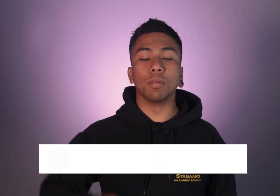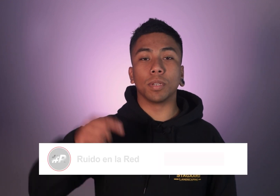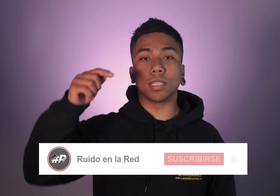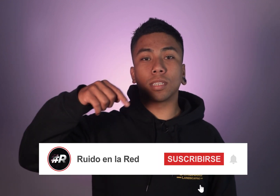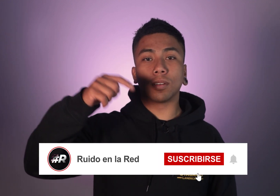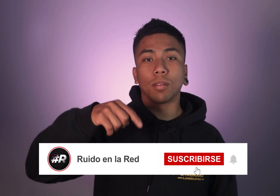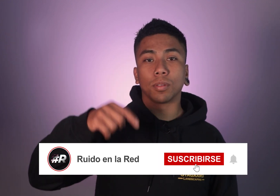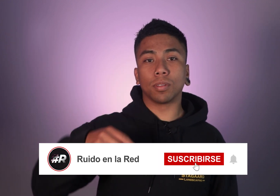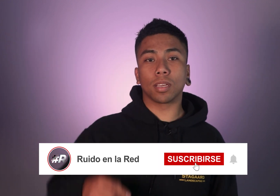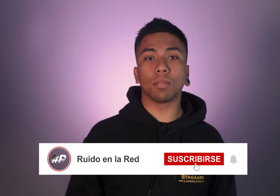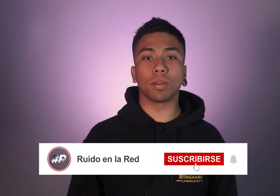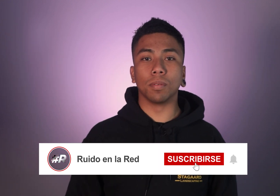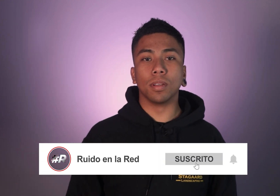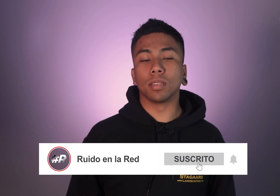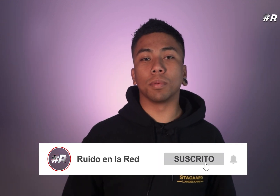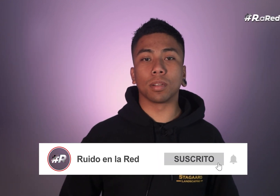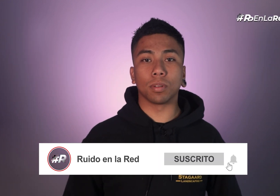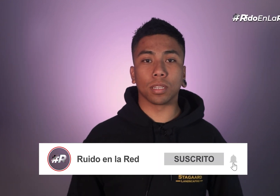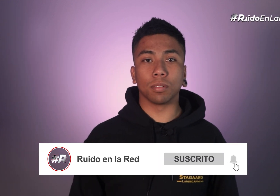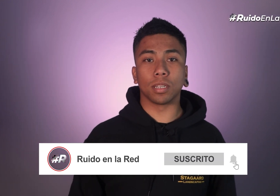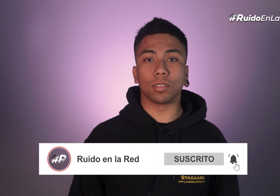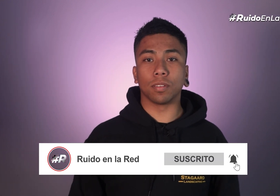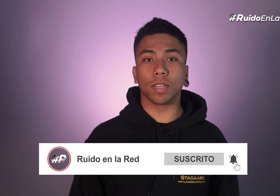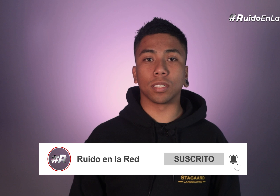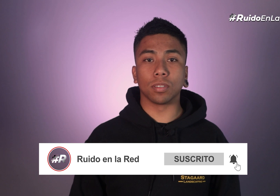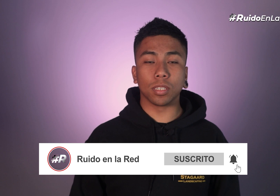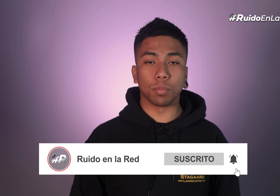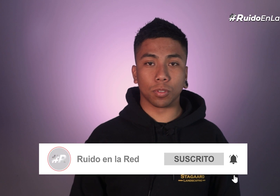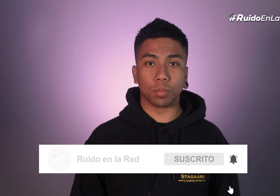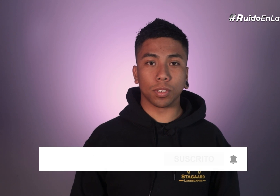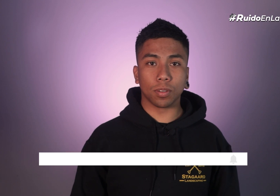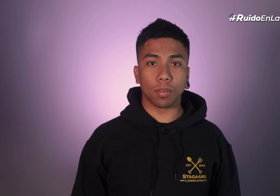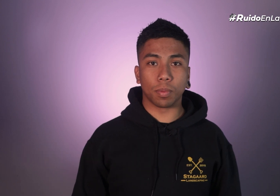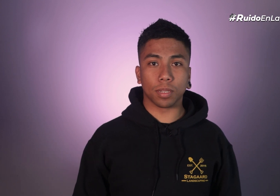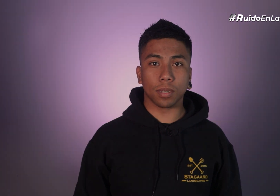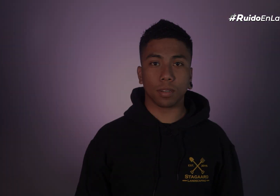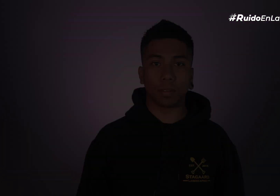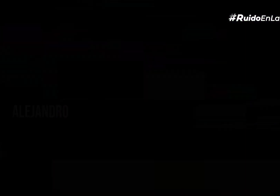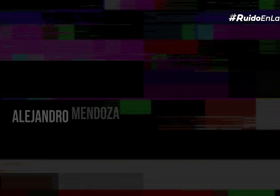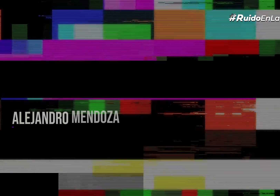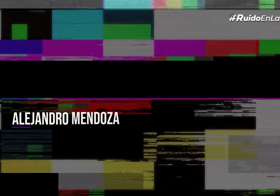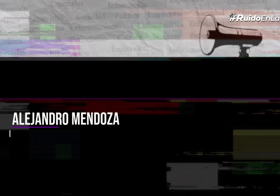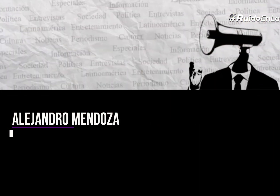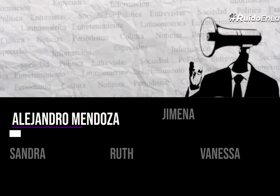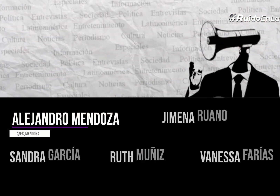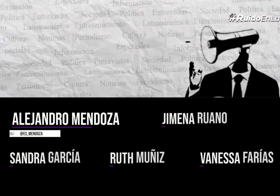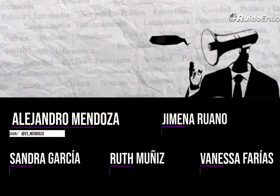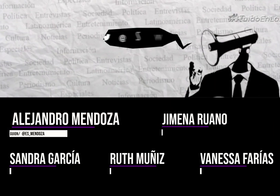Red, puedes hacerlo en el botón de aquí abajo. También recuerda activar las notificaciones y por supuesto compartir.